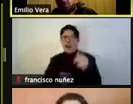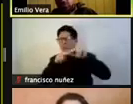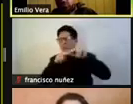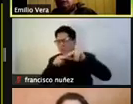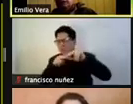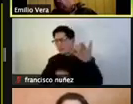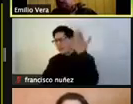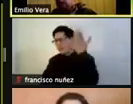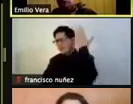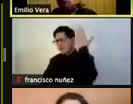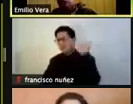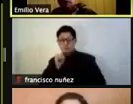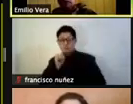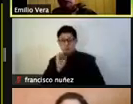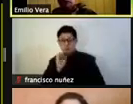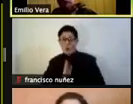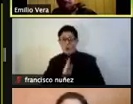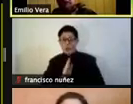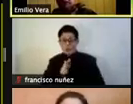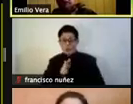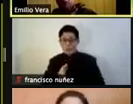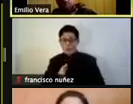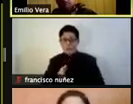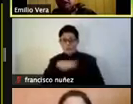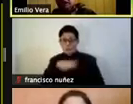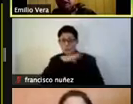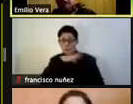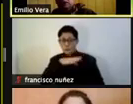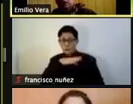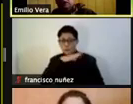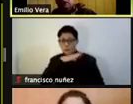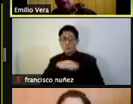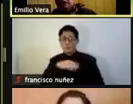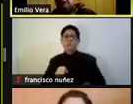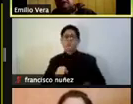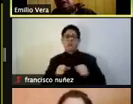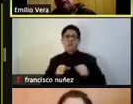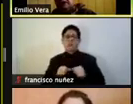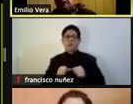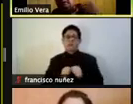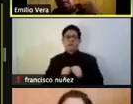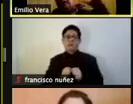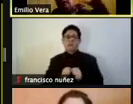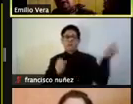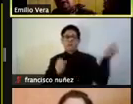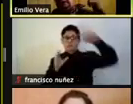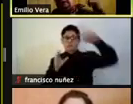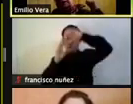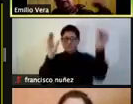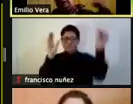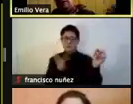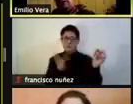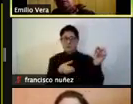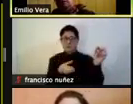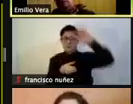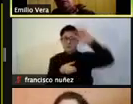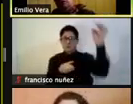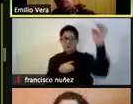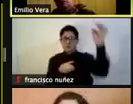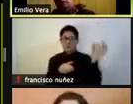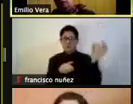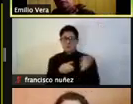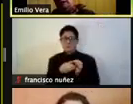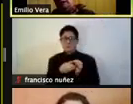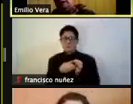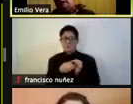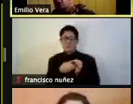cierto? Tienen dos mangueras, una por la que entra la señal para darle el vamos, ¿no es cierto? Y otra por la que entra el aire comprimido. Se